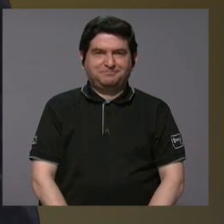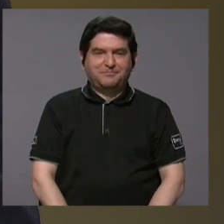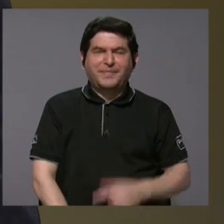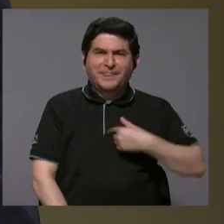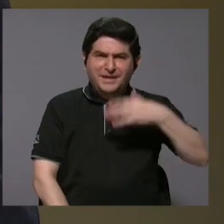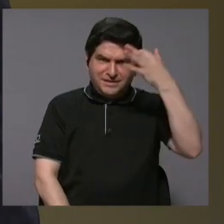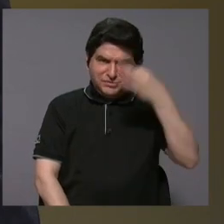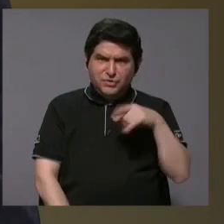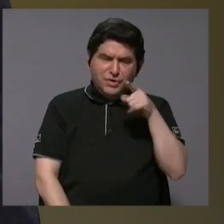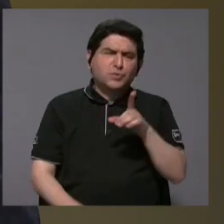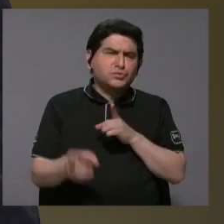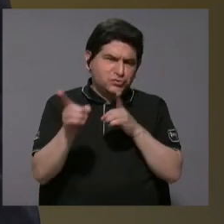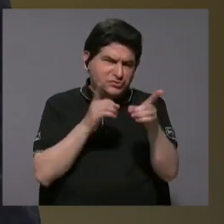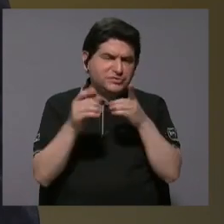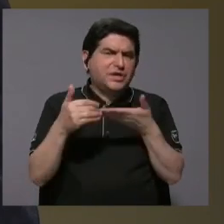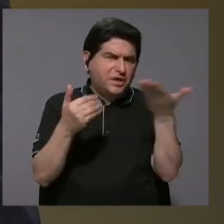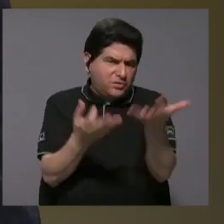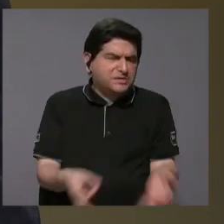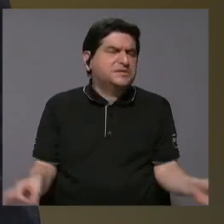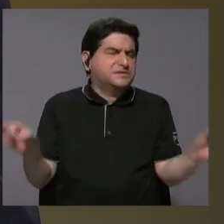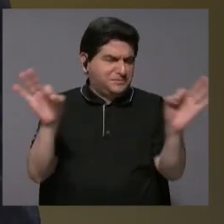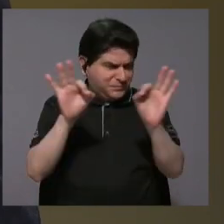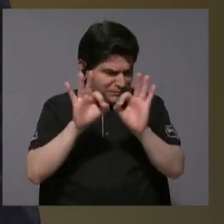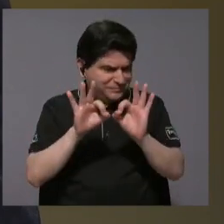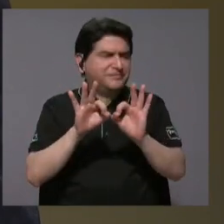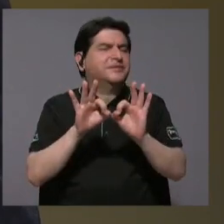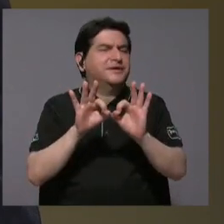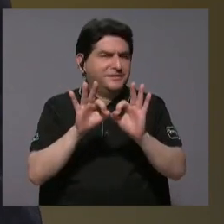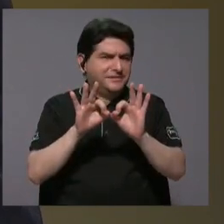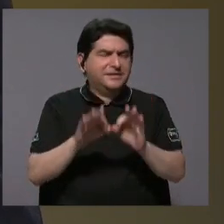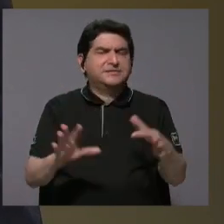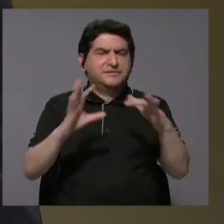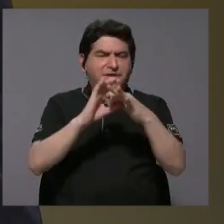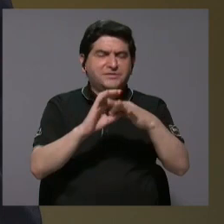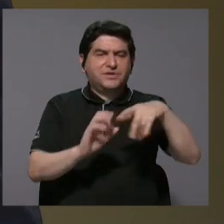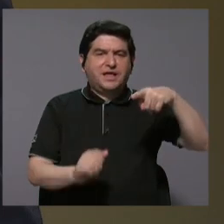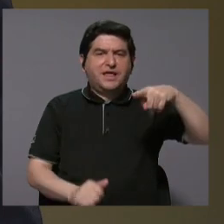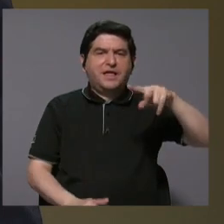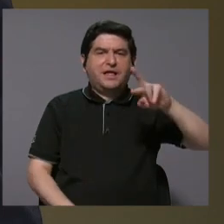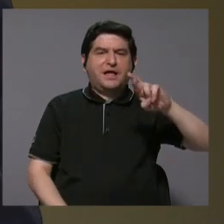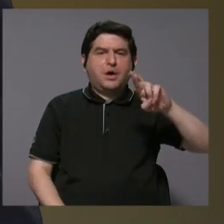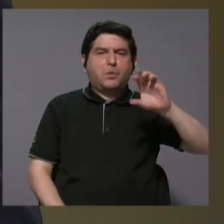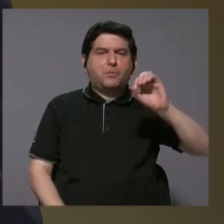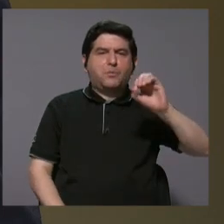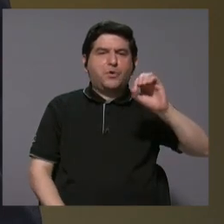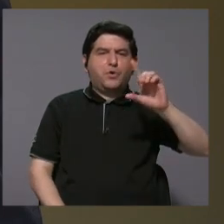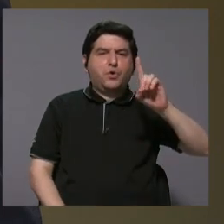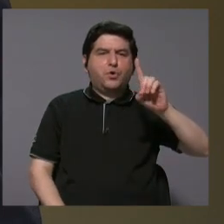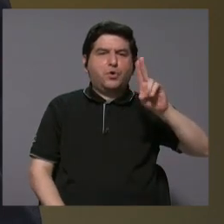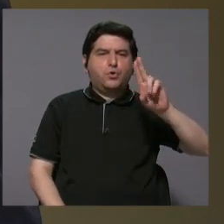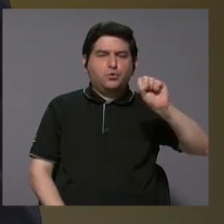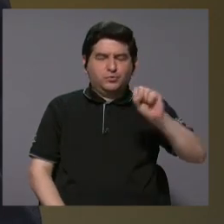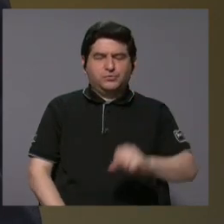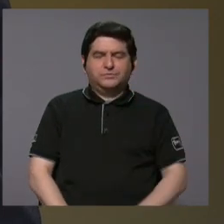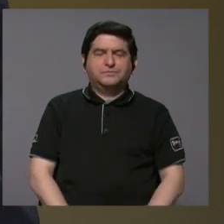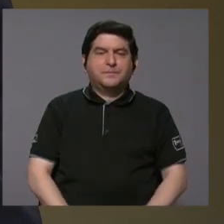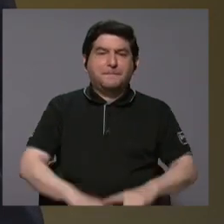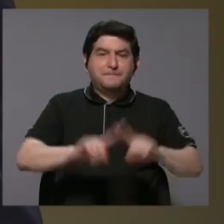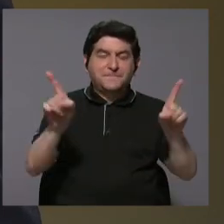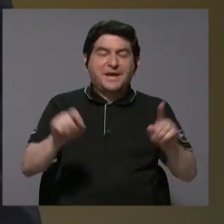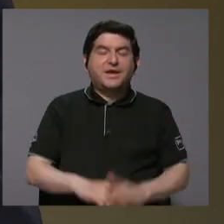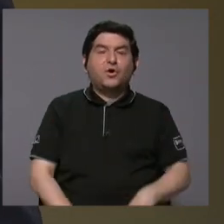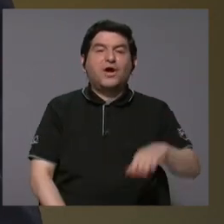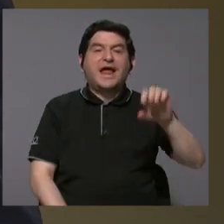creo que usted ha escrito muchas cosas importantes de Produce, pero para aclarar,